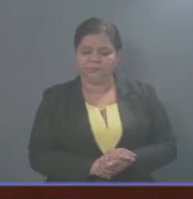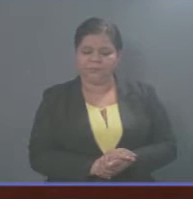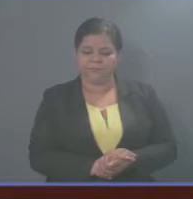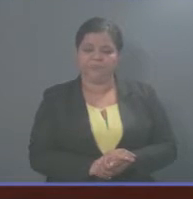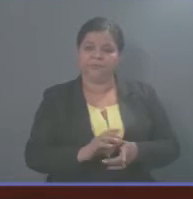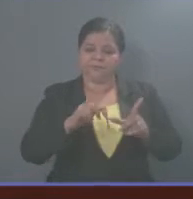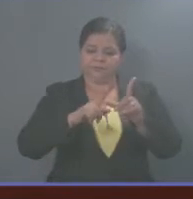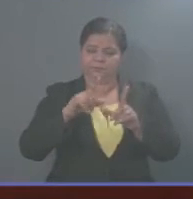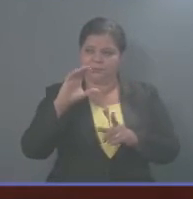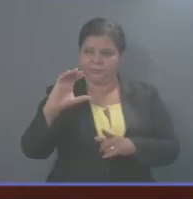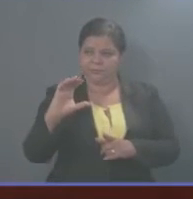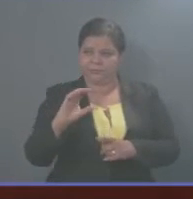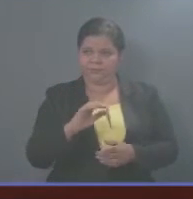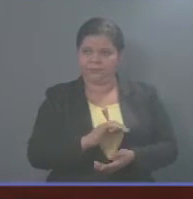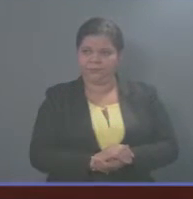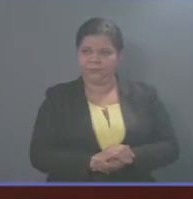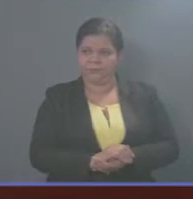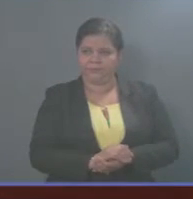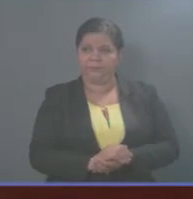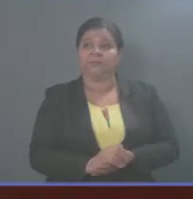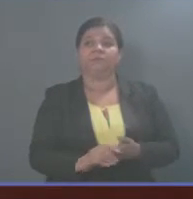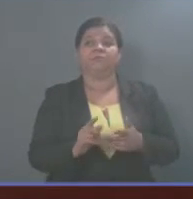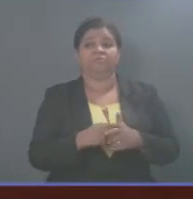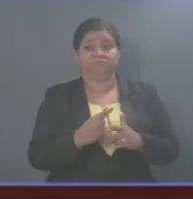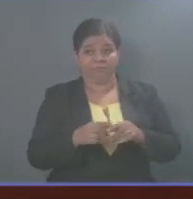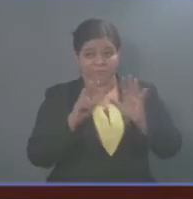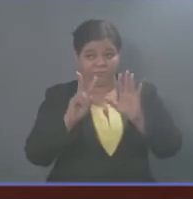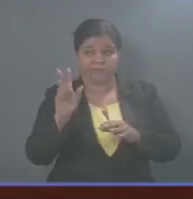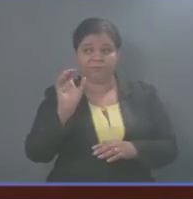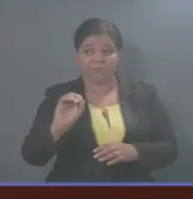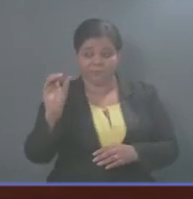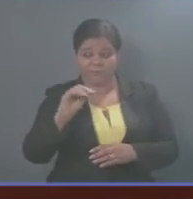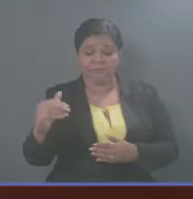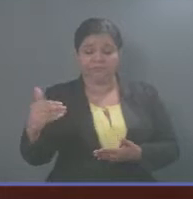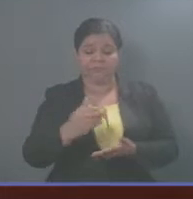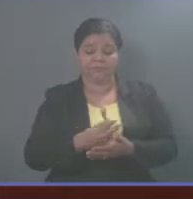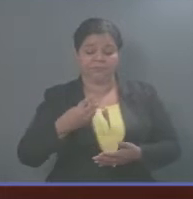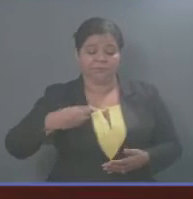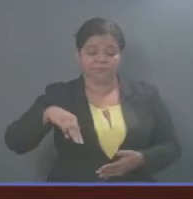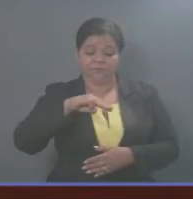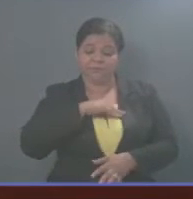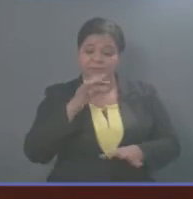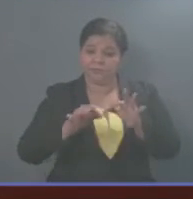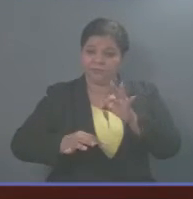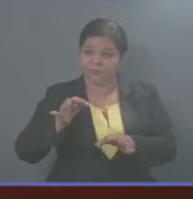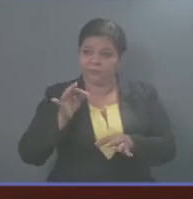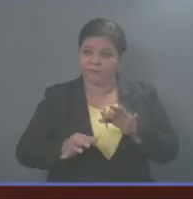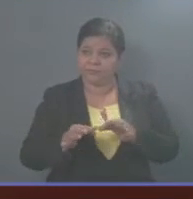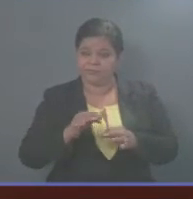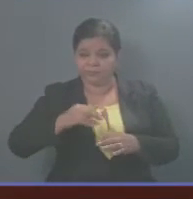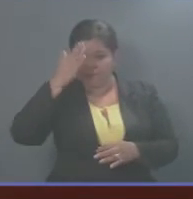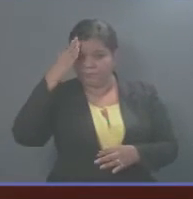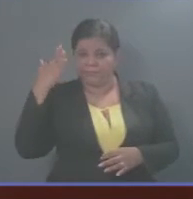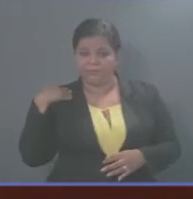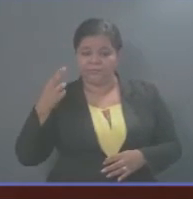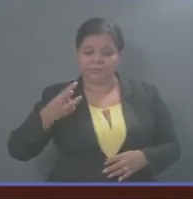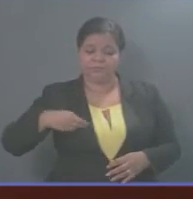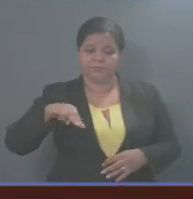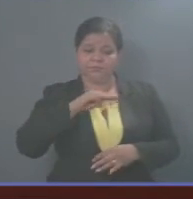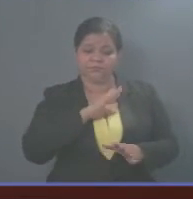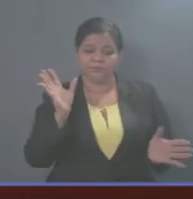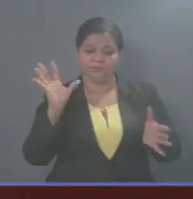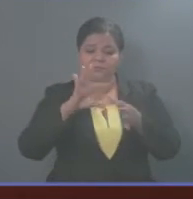C. El 7 de octubre del 2019 se recibió al ministro de Justicia y Seguridad Pública y a la ministra de Relaciones